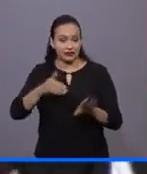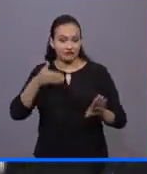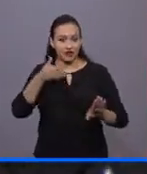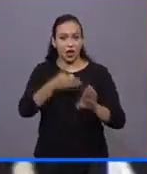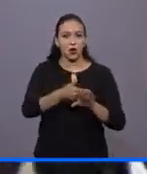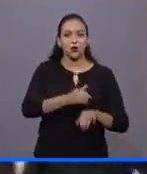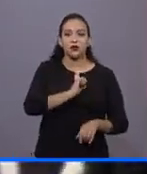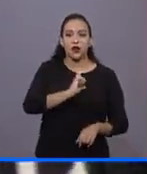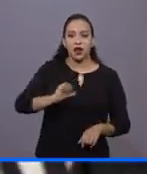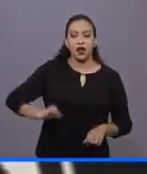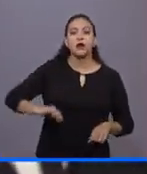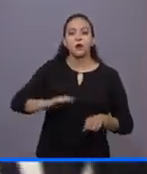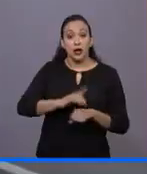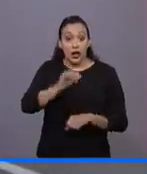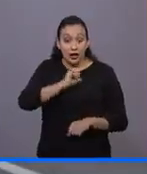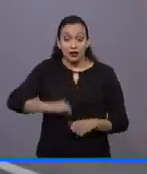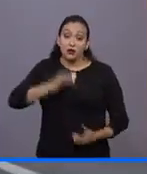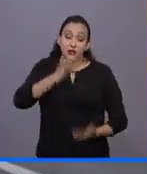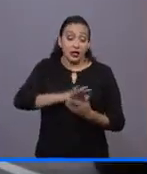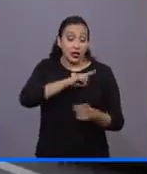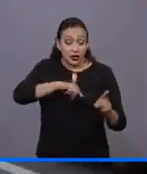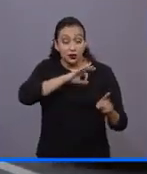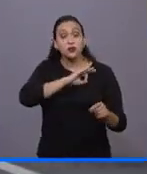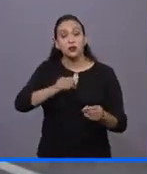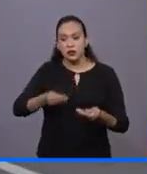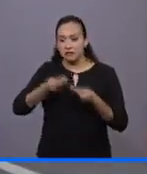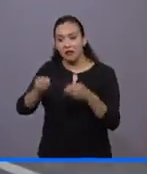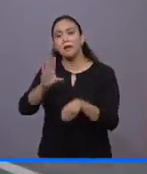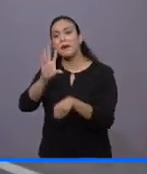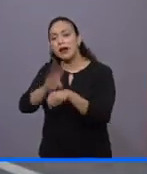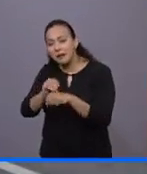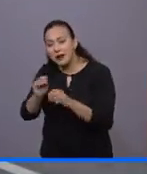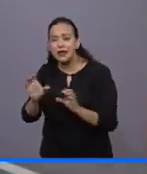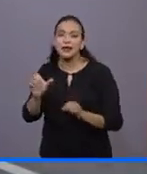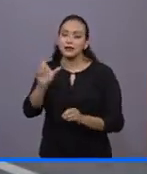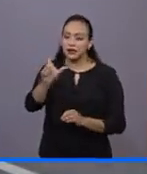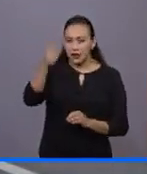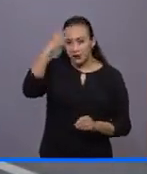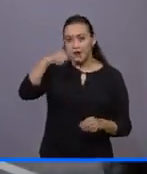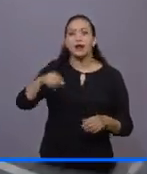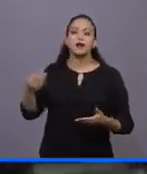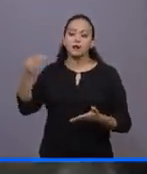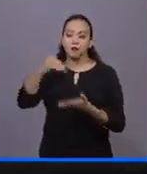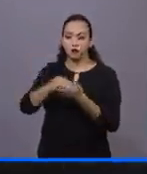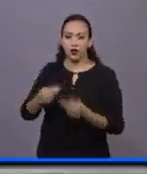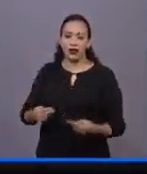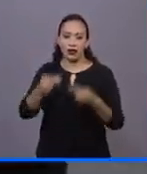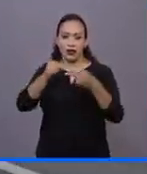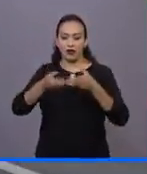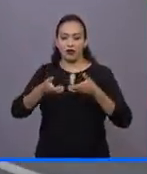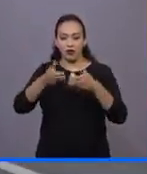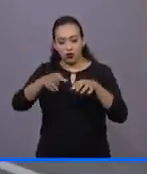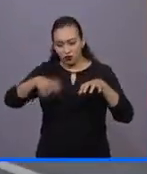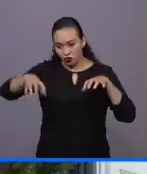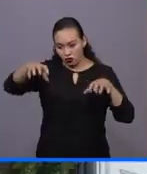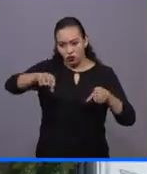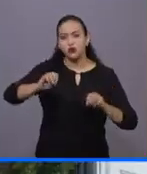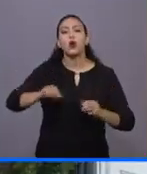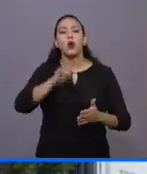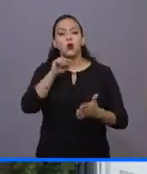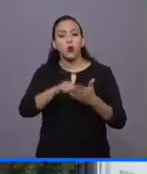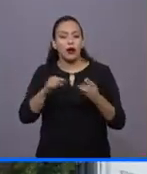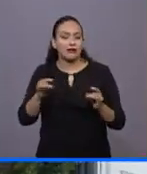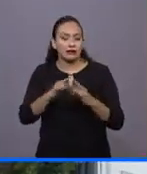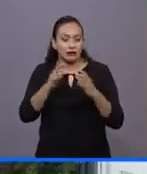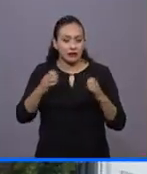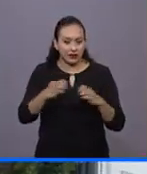otorgar permisos, licencias y autorizaciones de funcionamiento de establecimientos mercantiles en caso de emergencia o caso